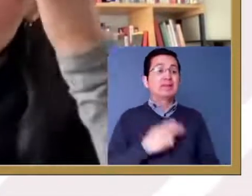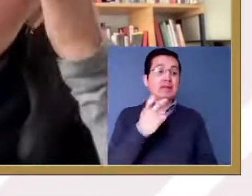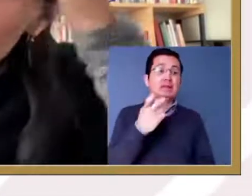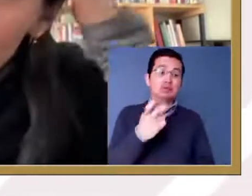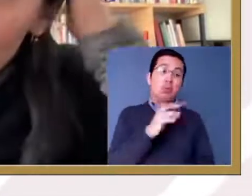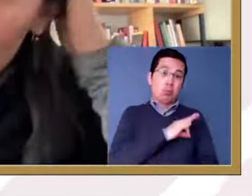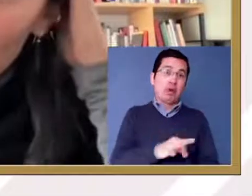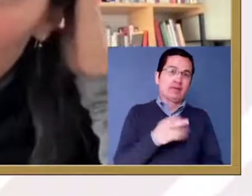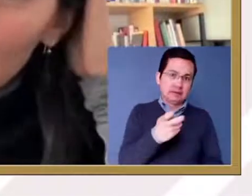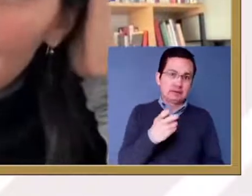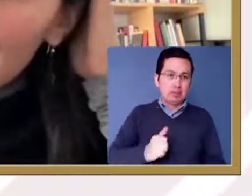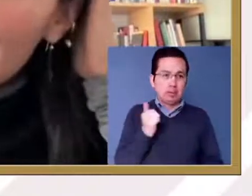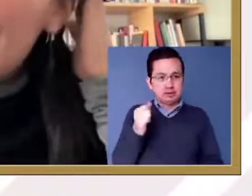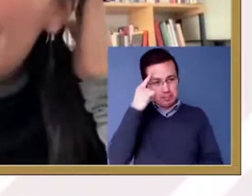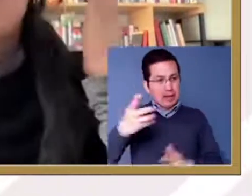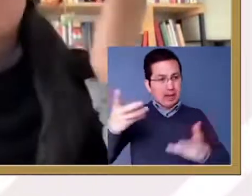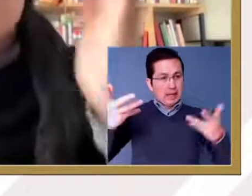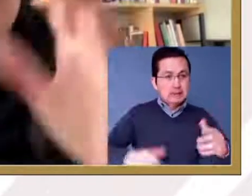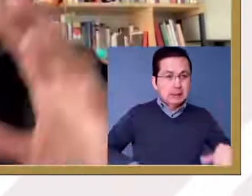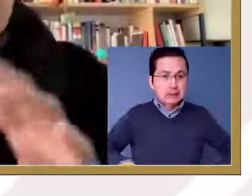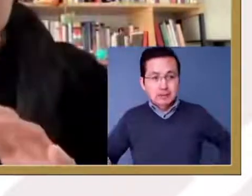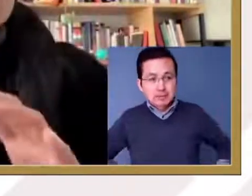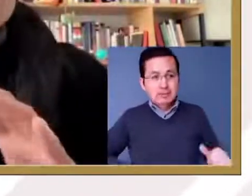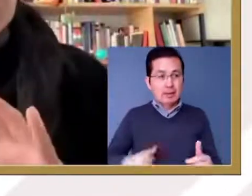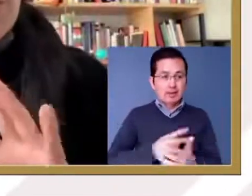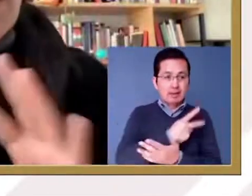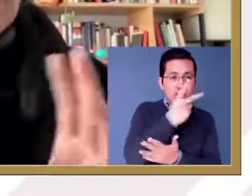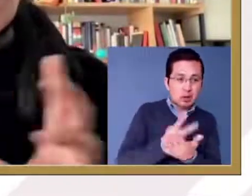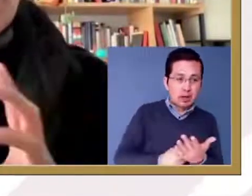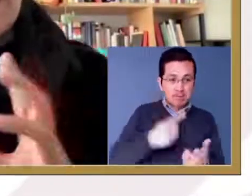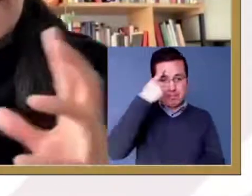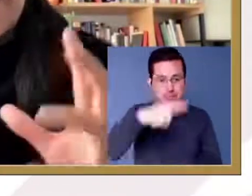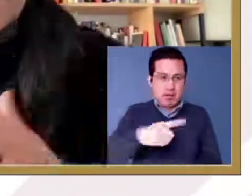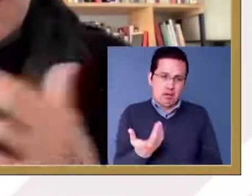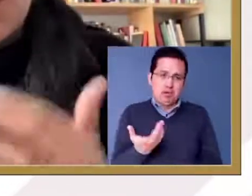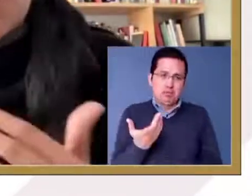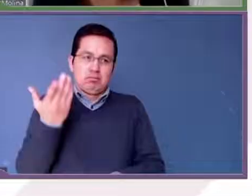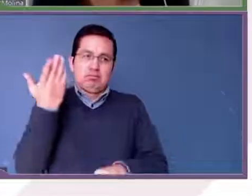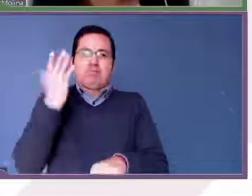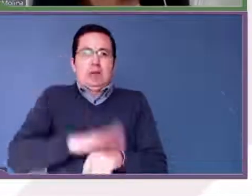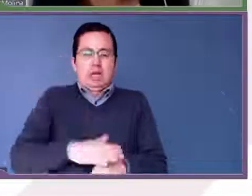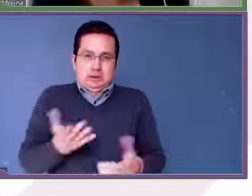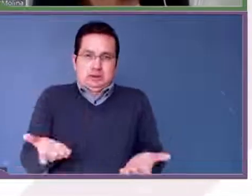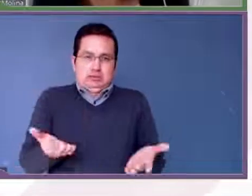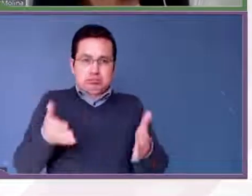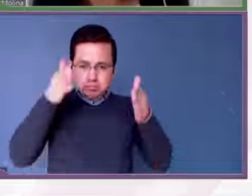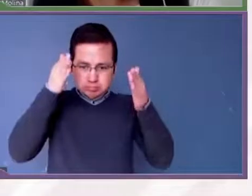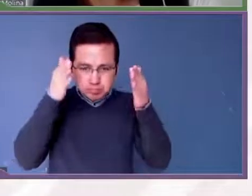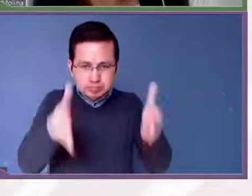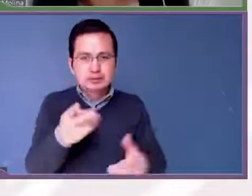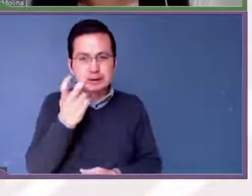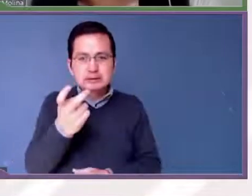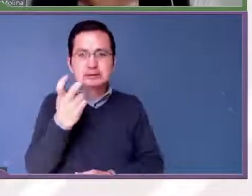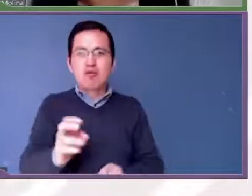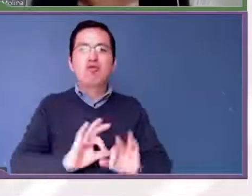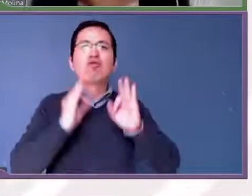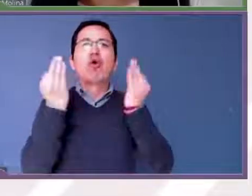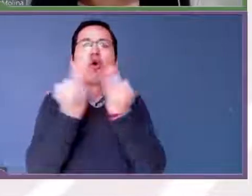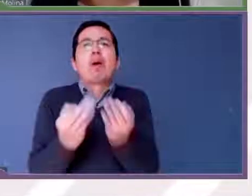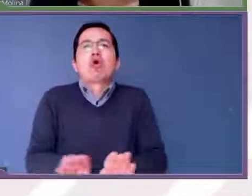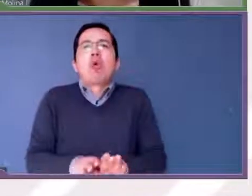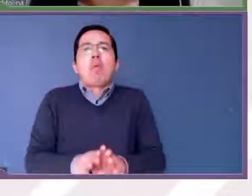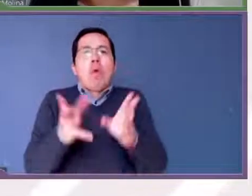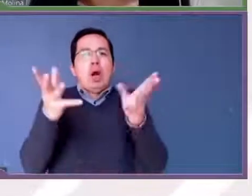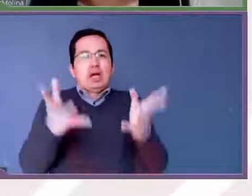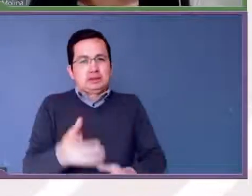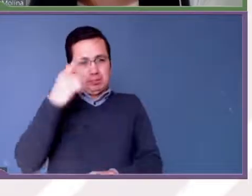diseñar acciones, ¿no? De manera que comencemos también a repensar y a modificar esta idea de qué hacemos cuando vemos que